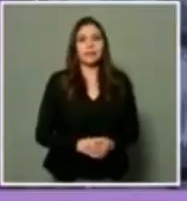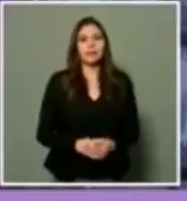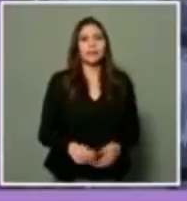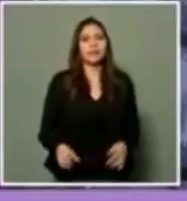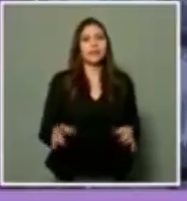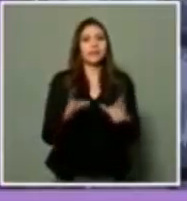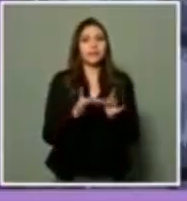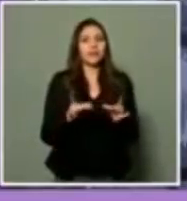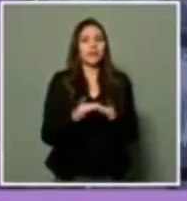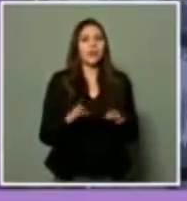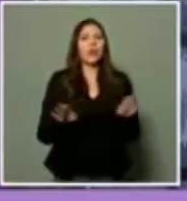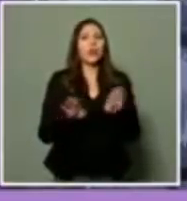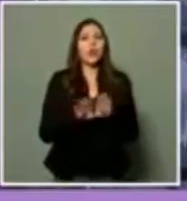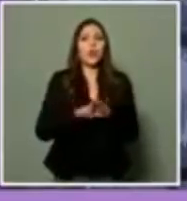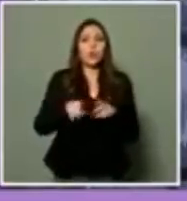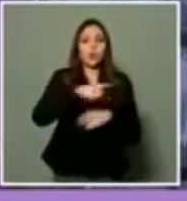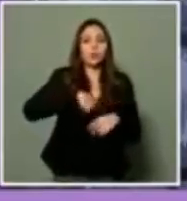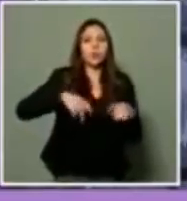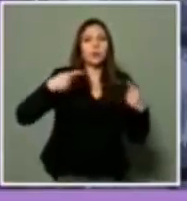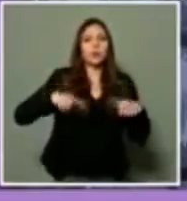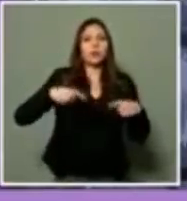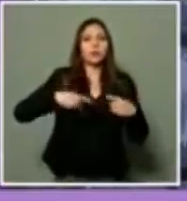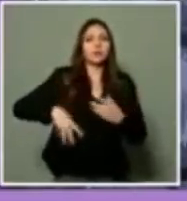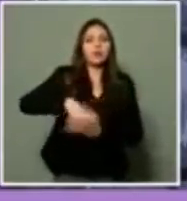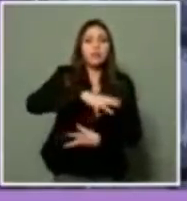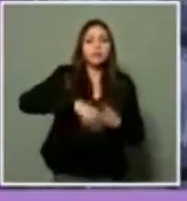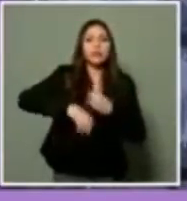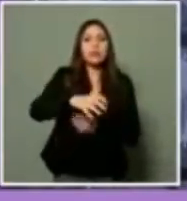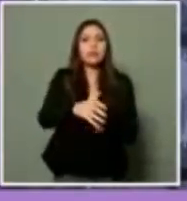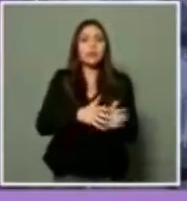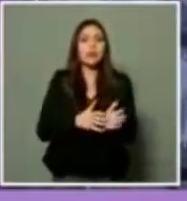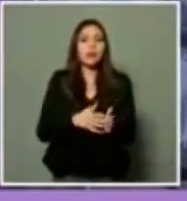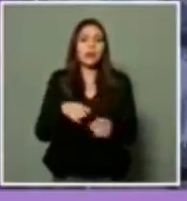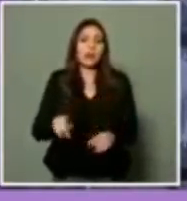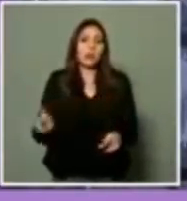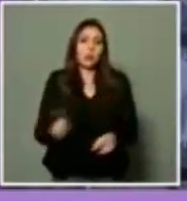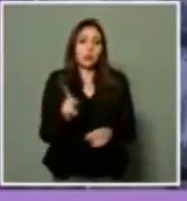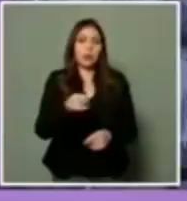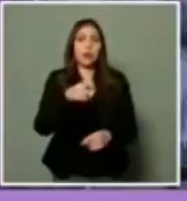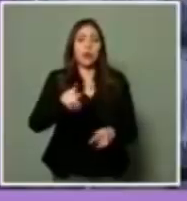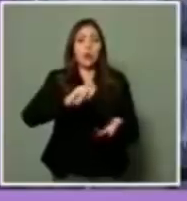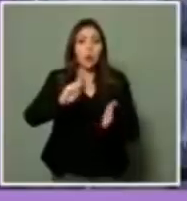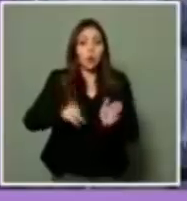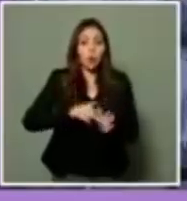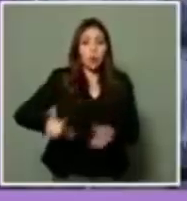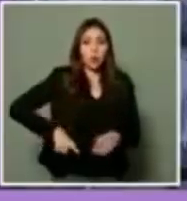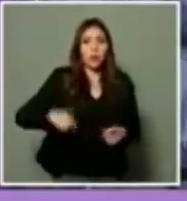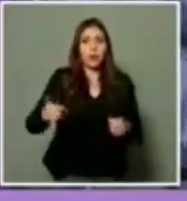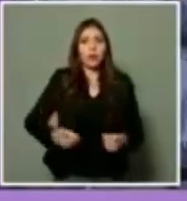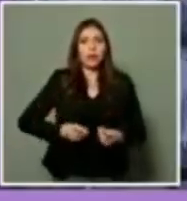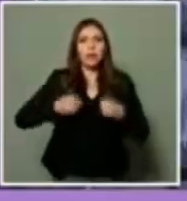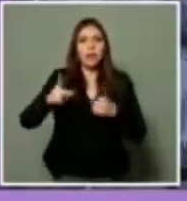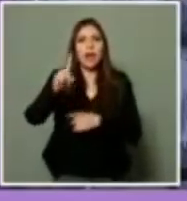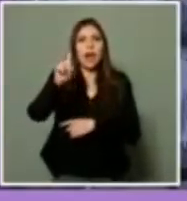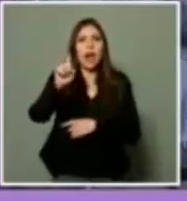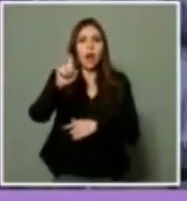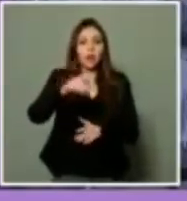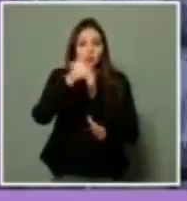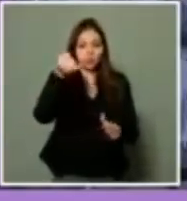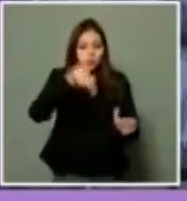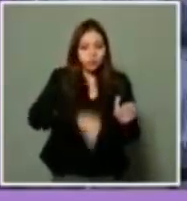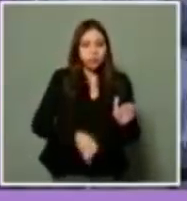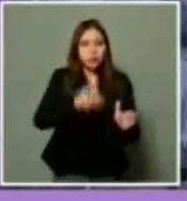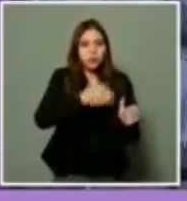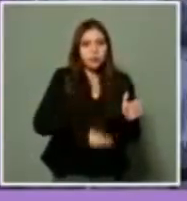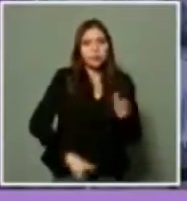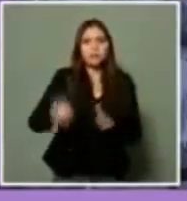es hablar de un pueblo sabio. Mi gobierno devolverá el agua al manto freático. Por eso construiremos hasta